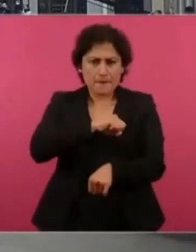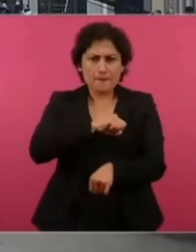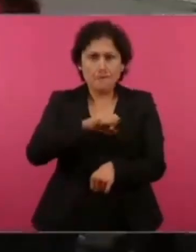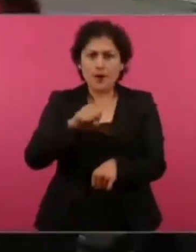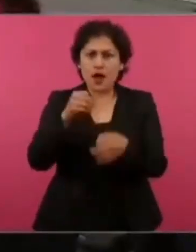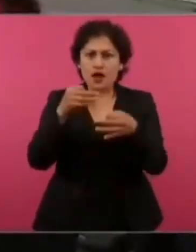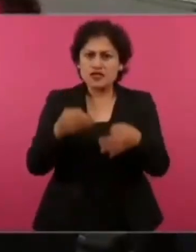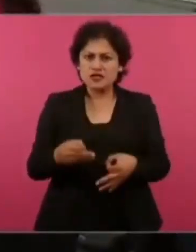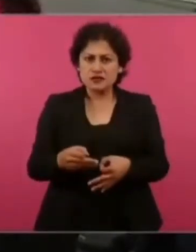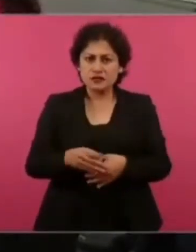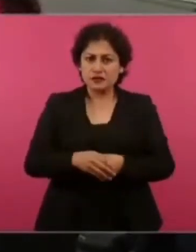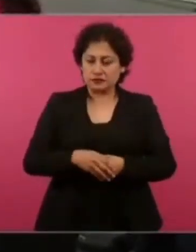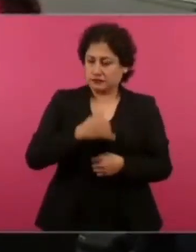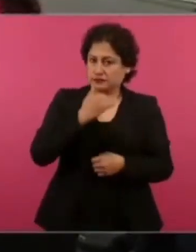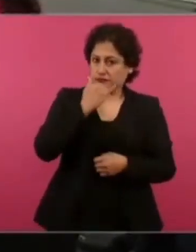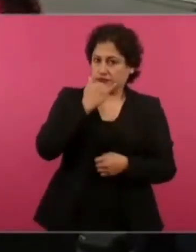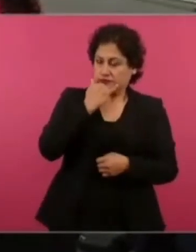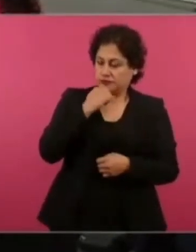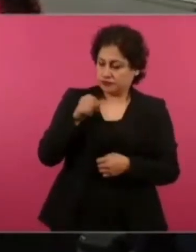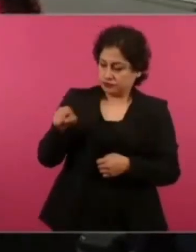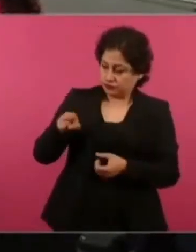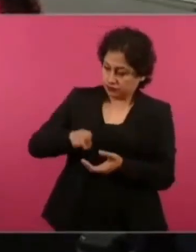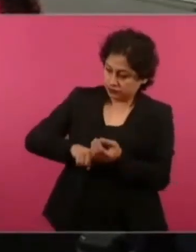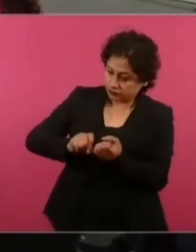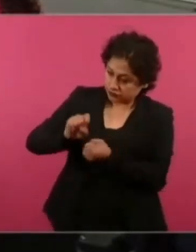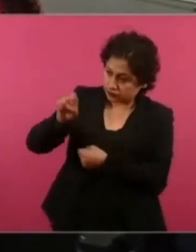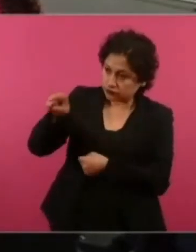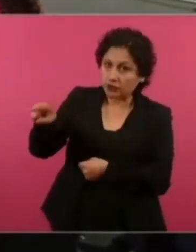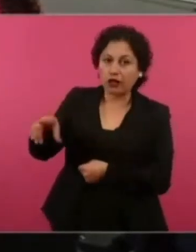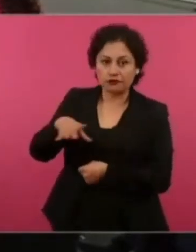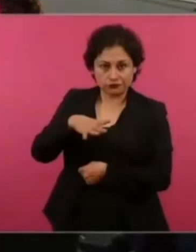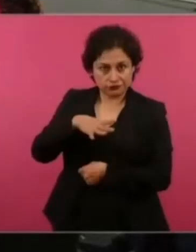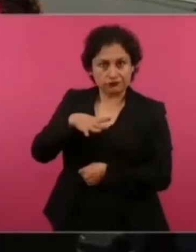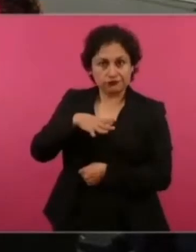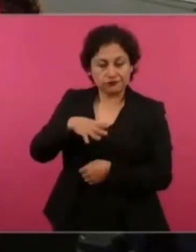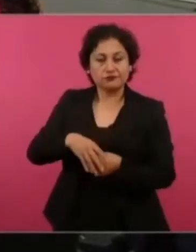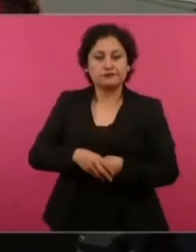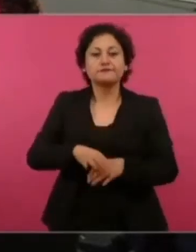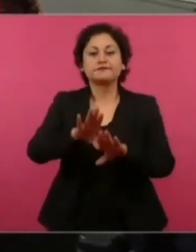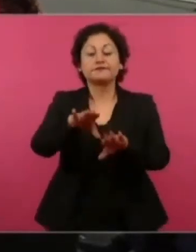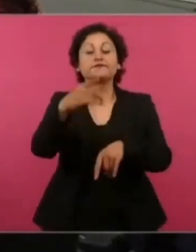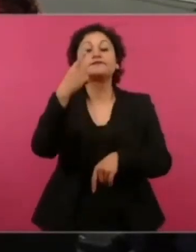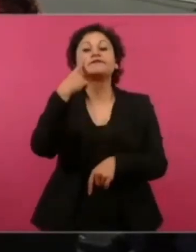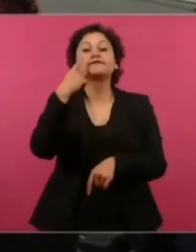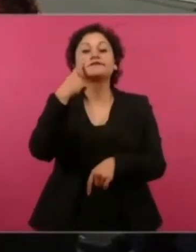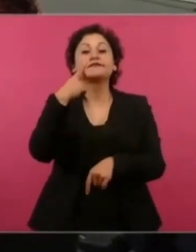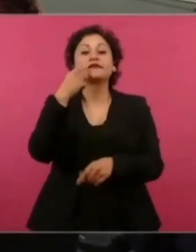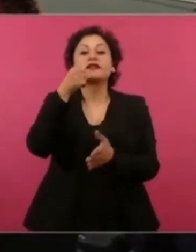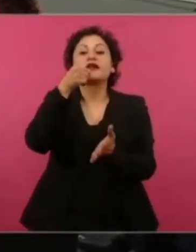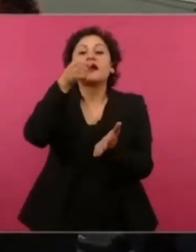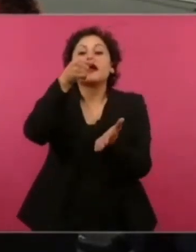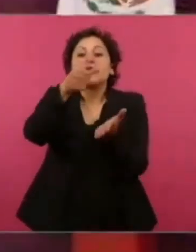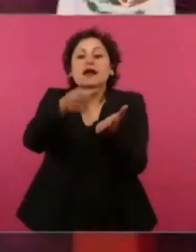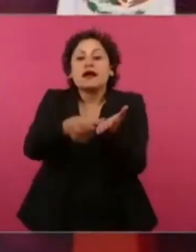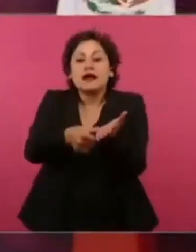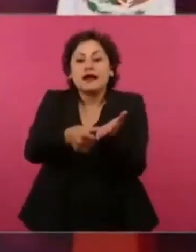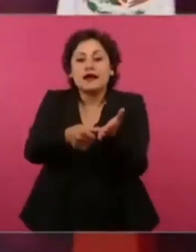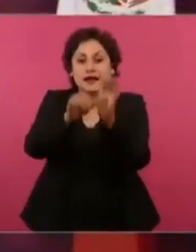La malicia efectiva es ellos. Por cierto, hoy les voy a mandar la carta al